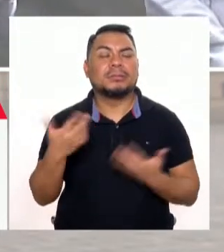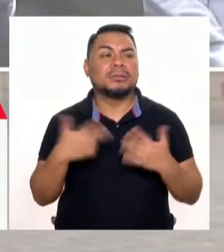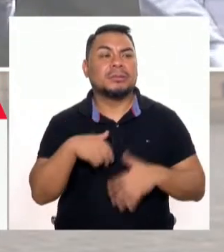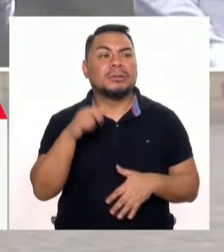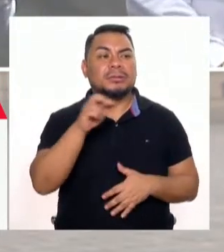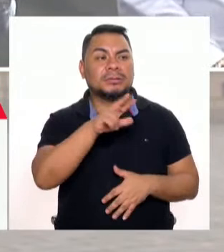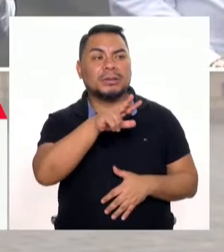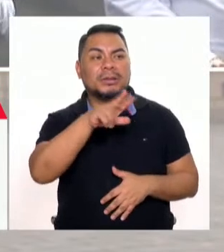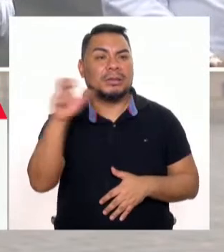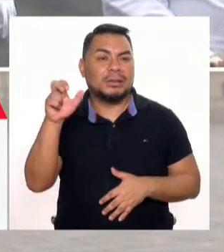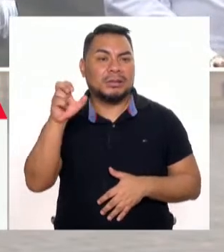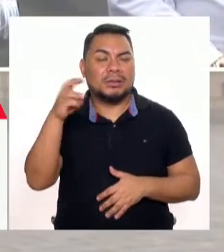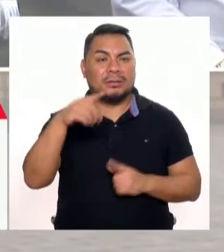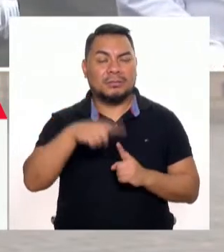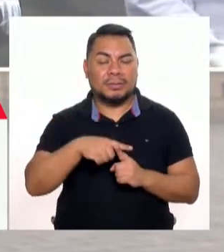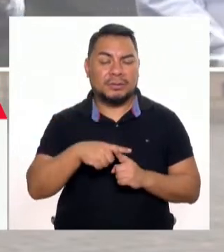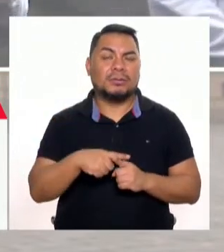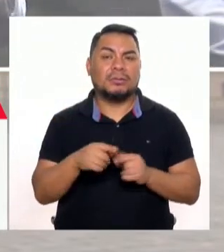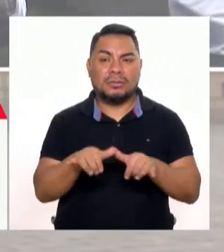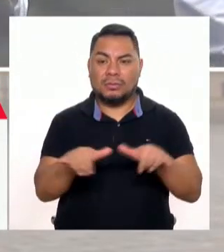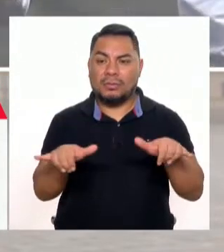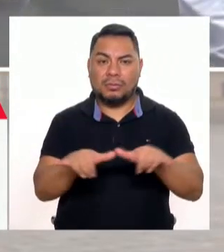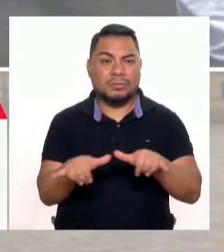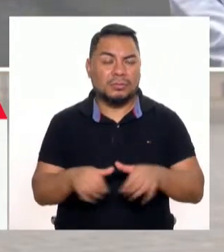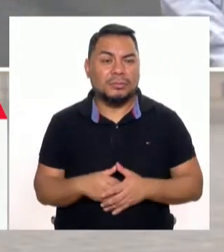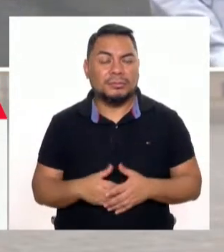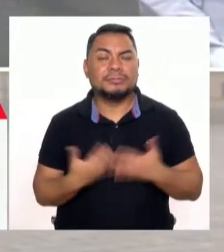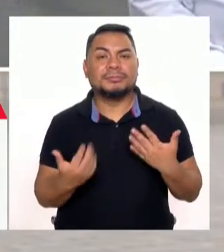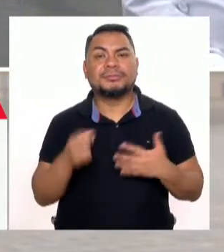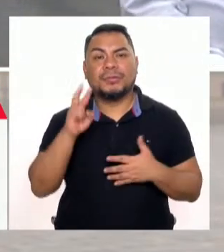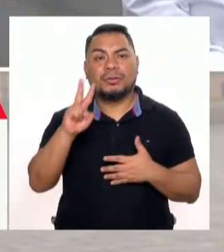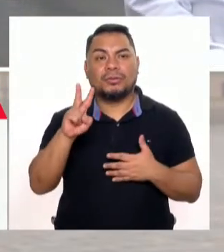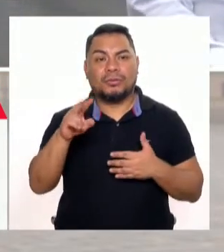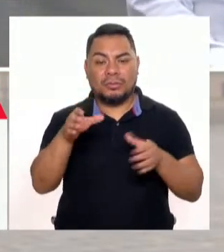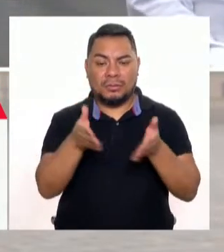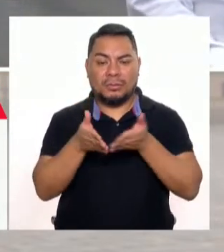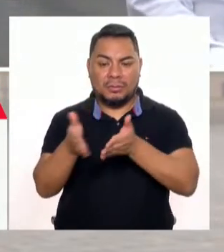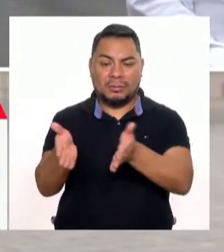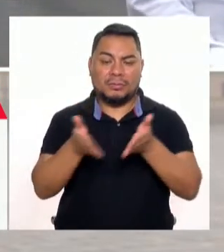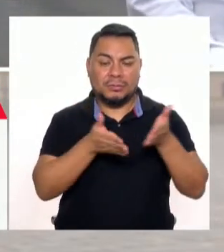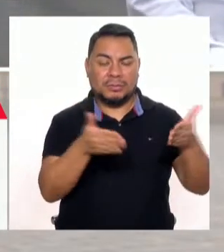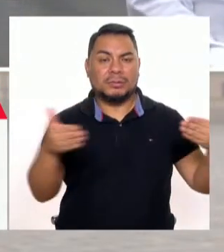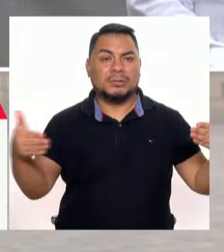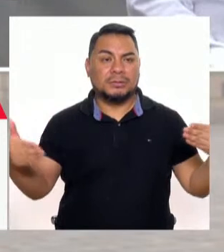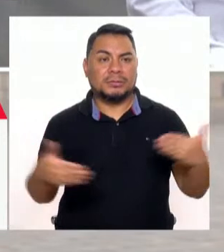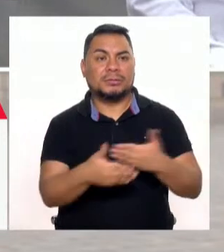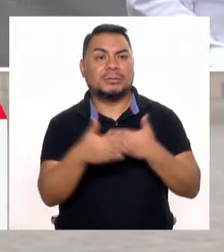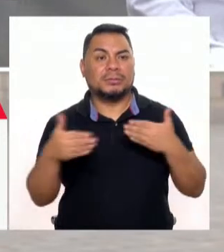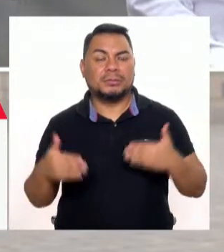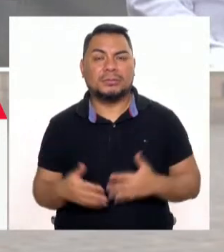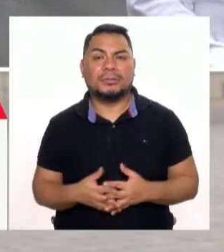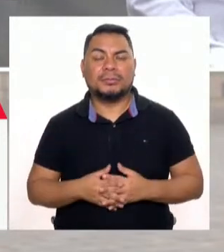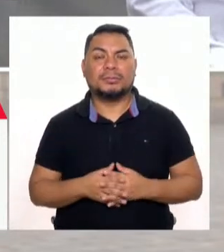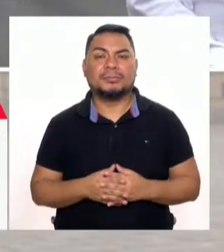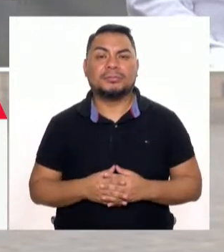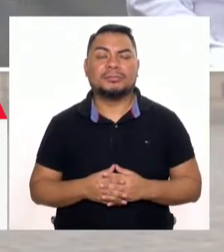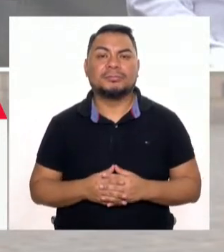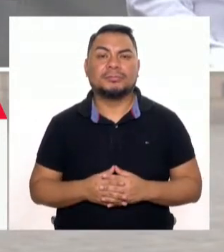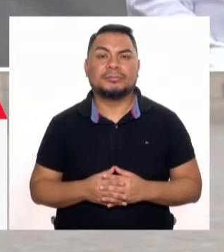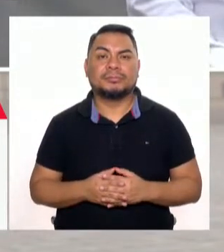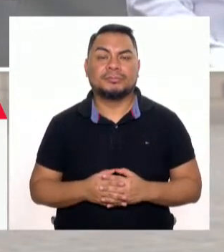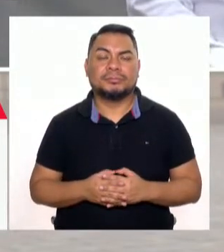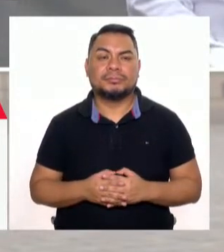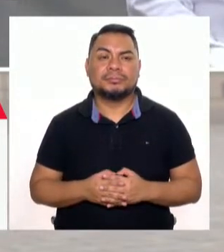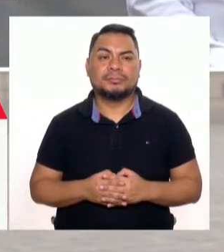300 metros de longitud con dos carriles carriles para pero también